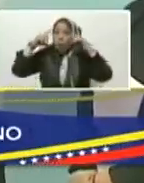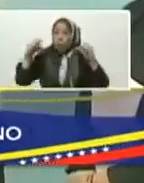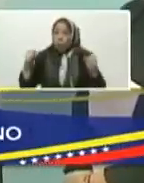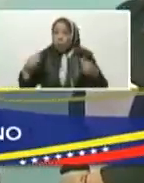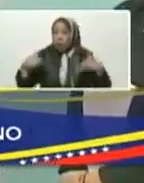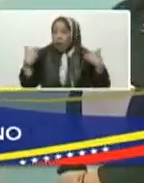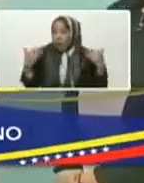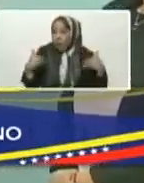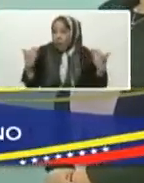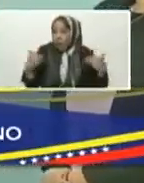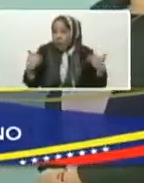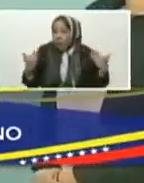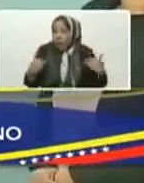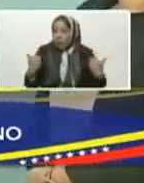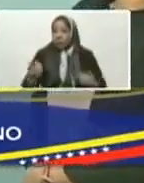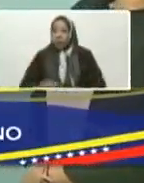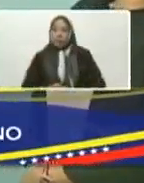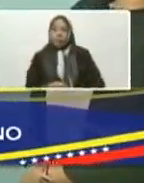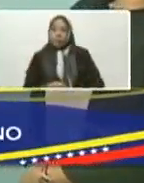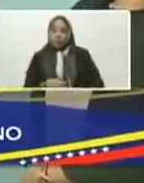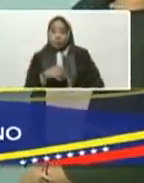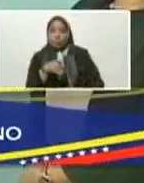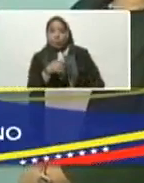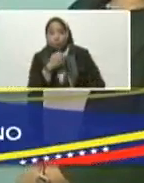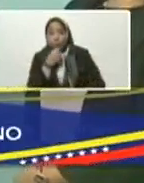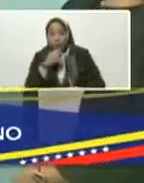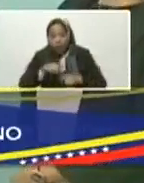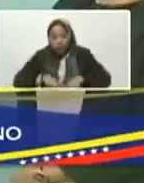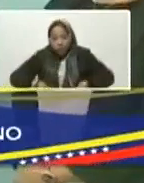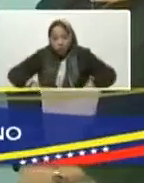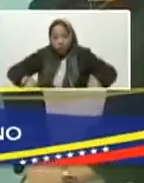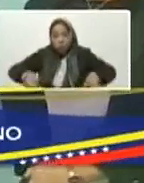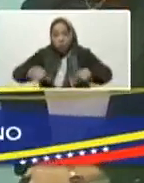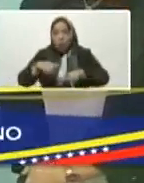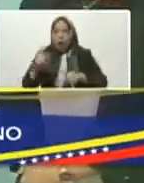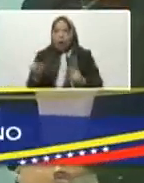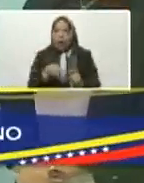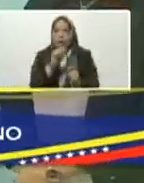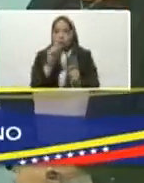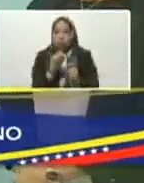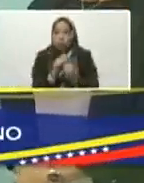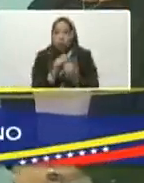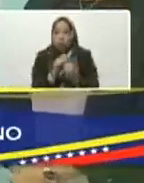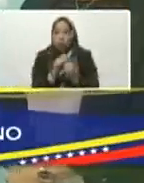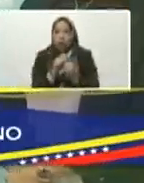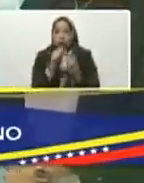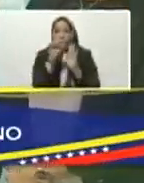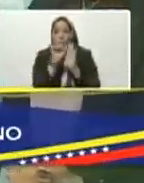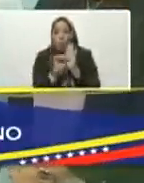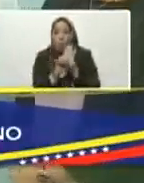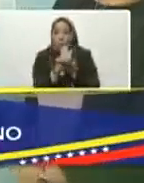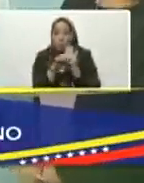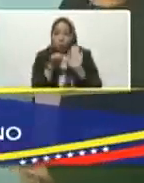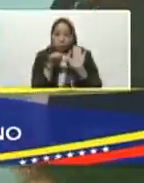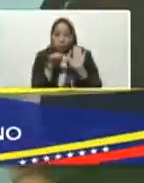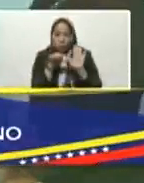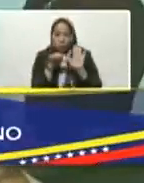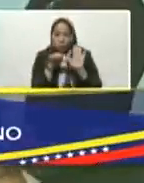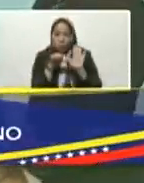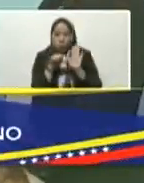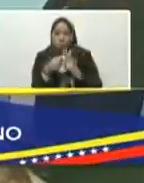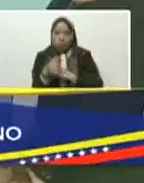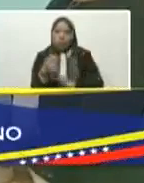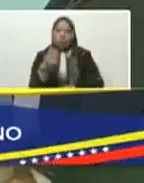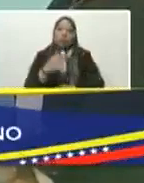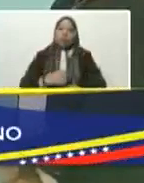que tengan esta sala de operaciones. La